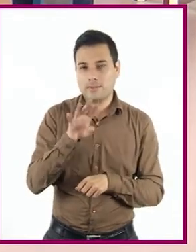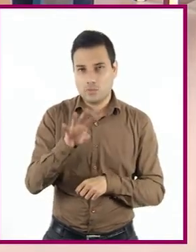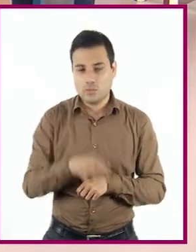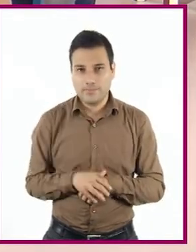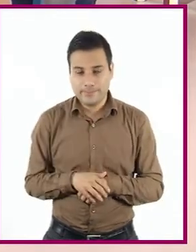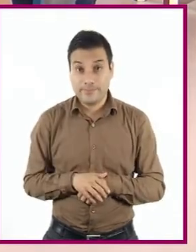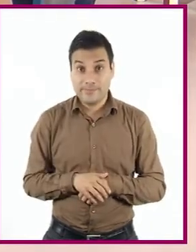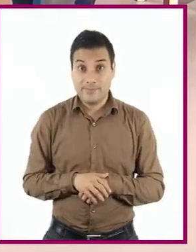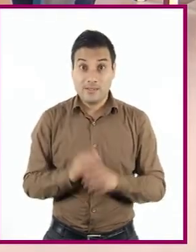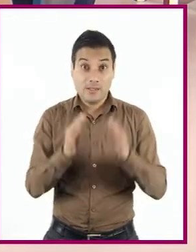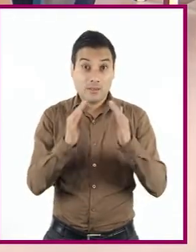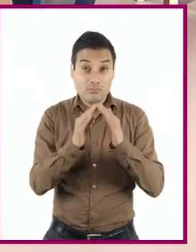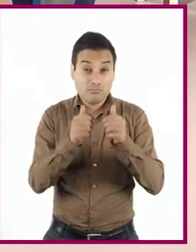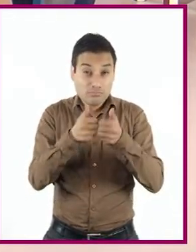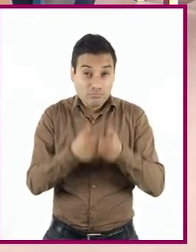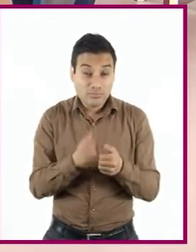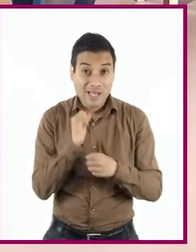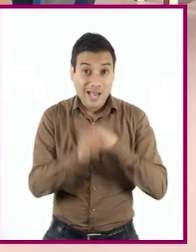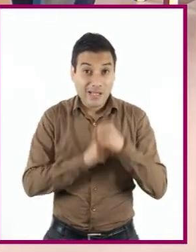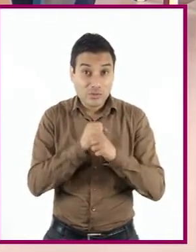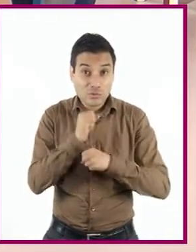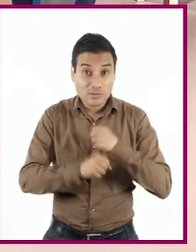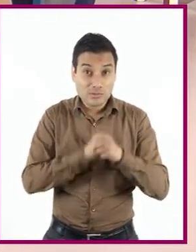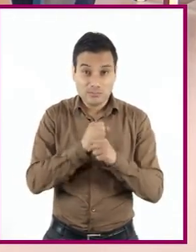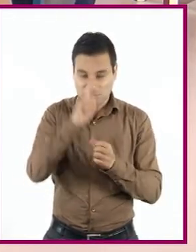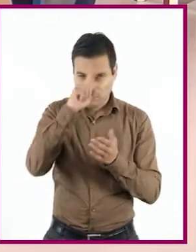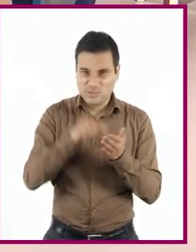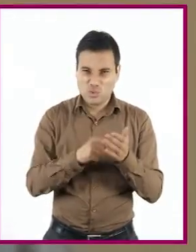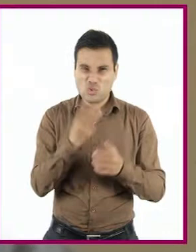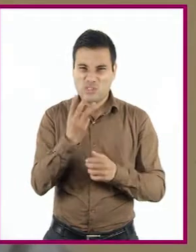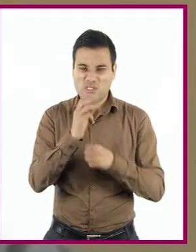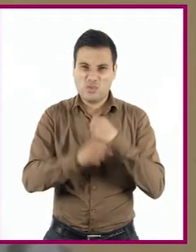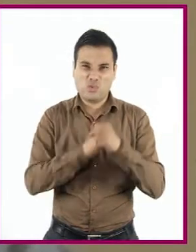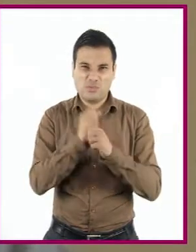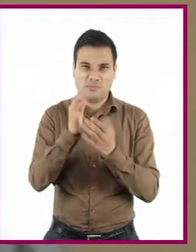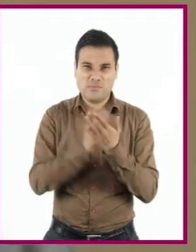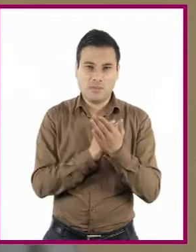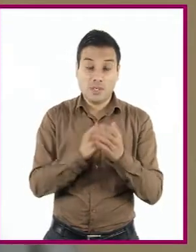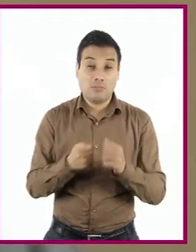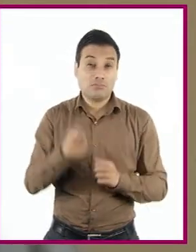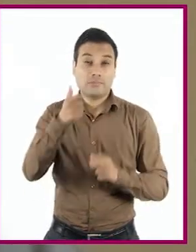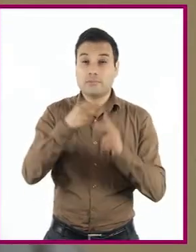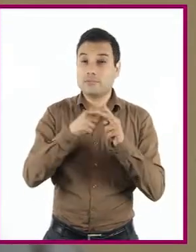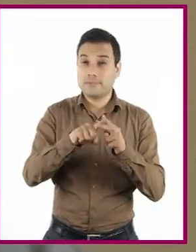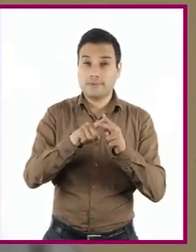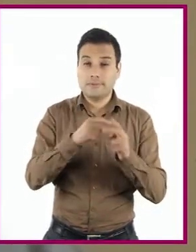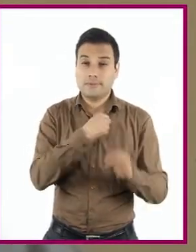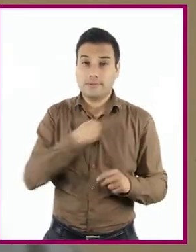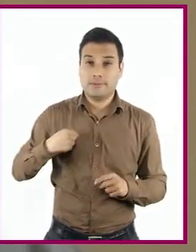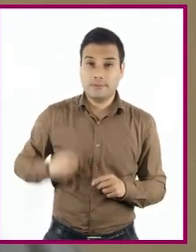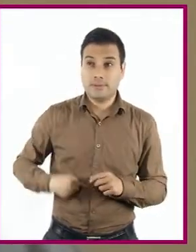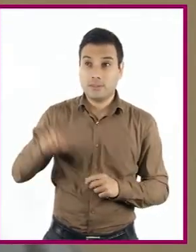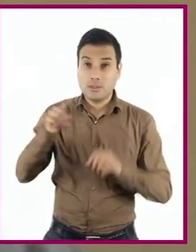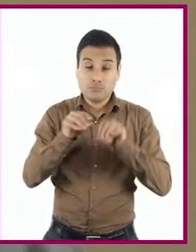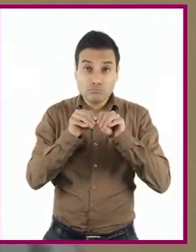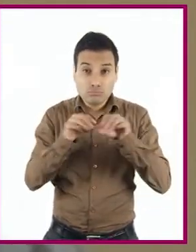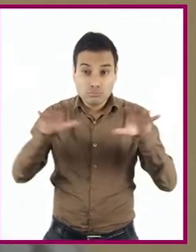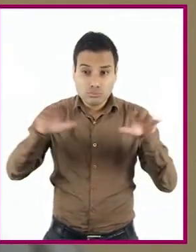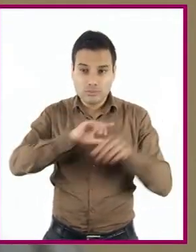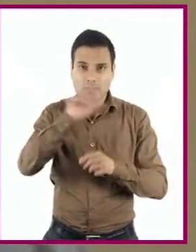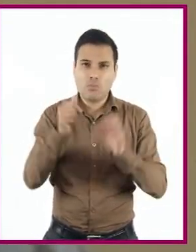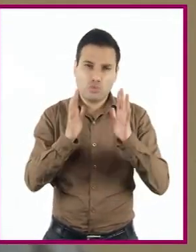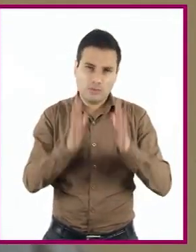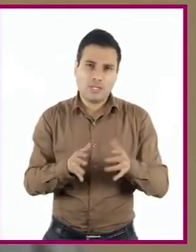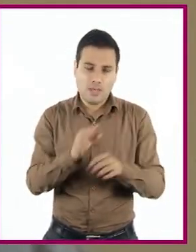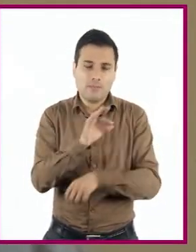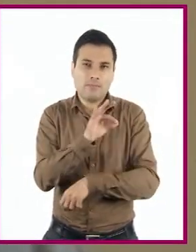cuarentena duró varios años, creo que fueron menos de 3. En China, donde fue el país de origen de este virus, se creó una vacuna que era